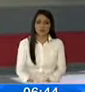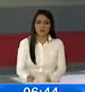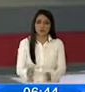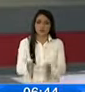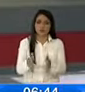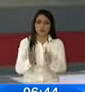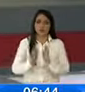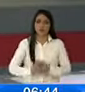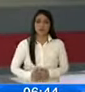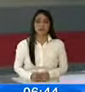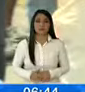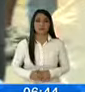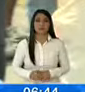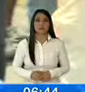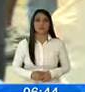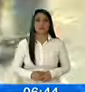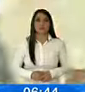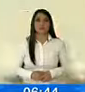de esa ciudad.